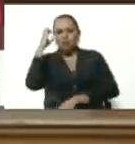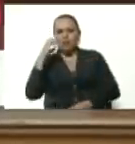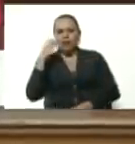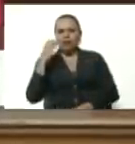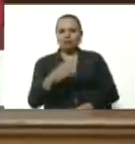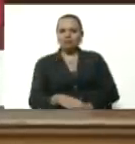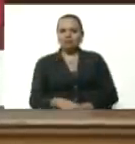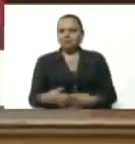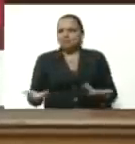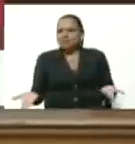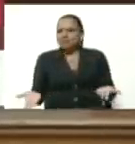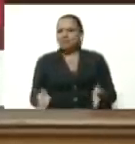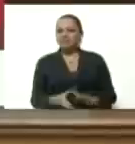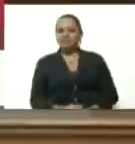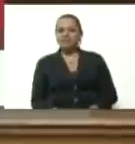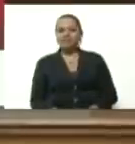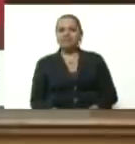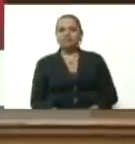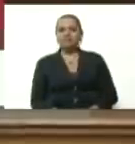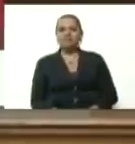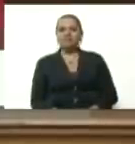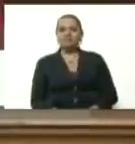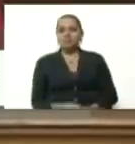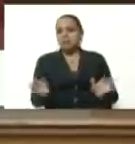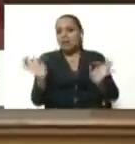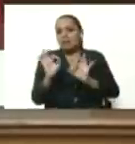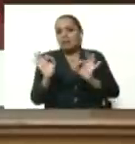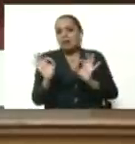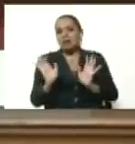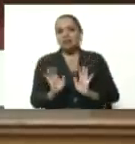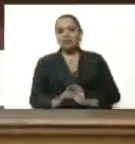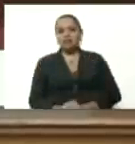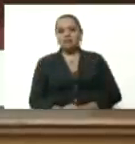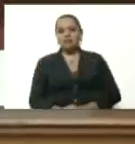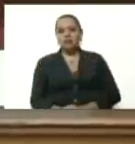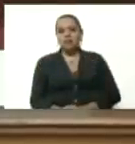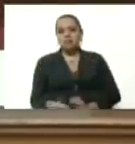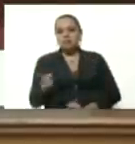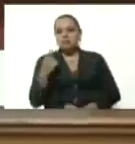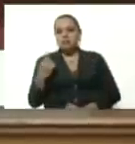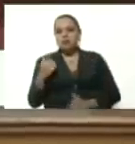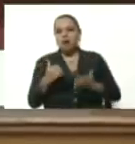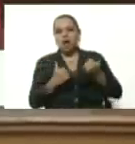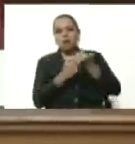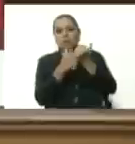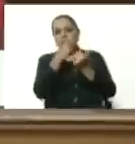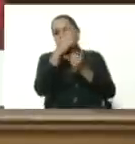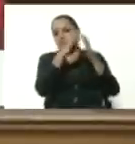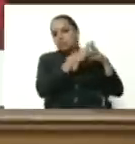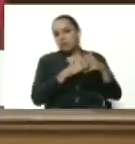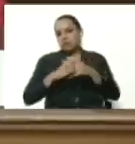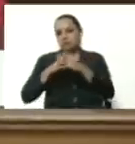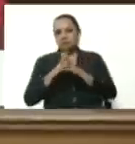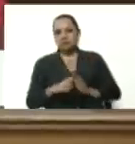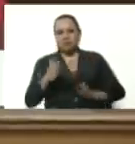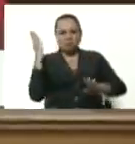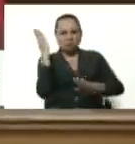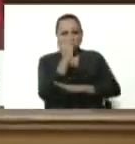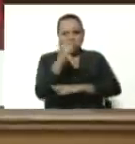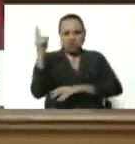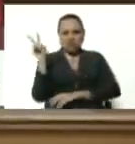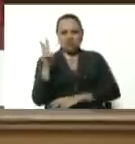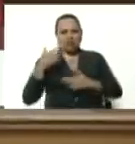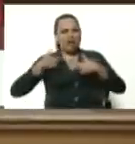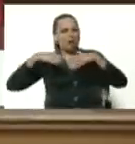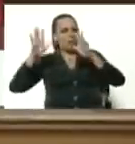¿Para qué sirve? Para nada. Intereses del imperialismo. Imponerle a Venezuela sanciones, cara.